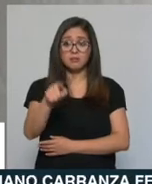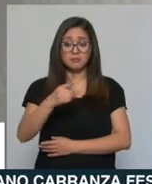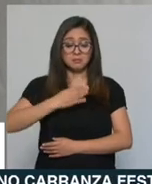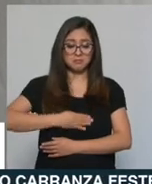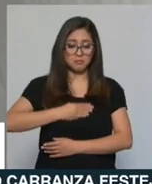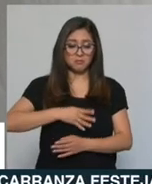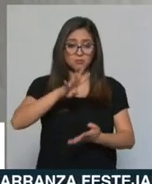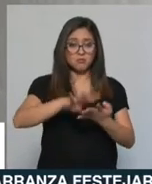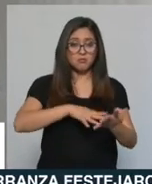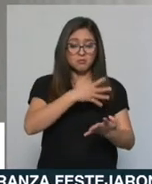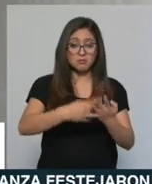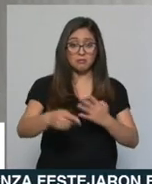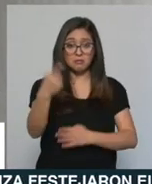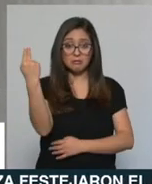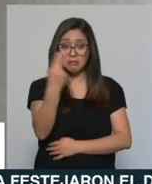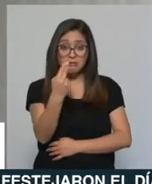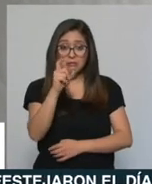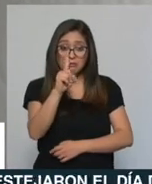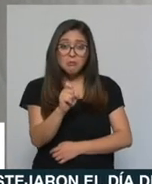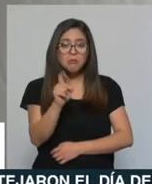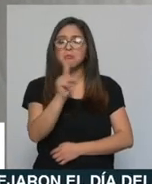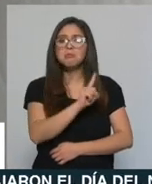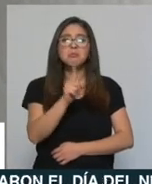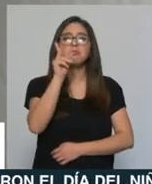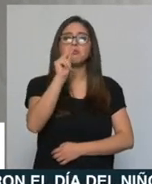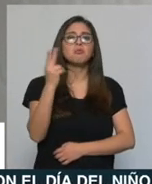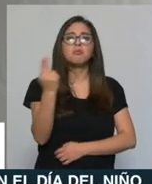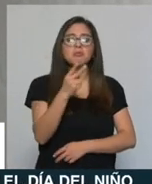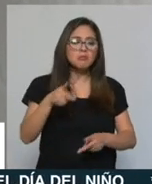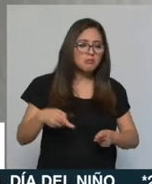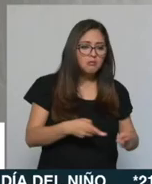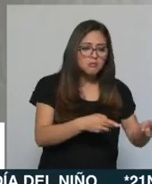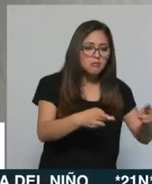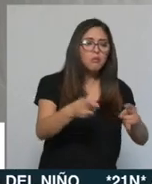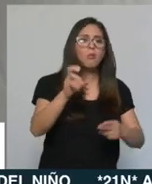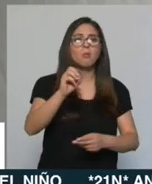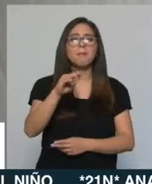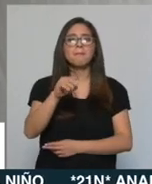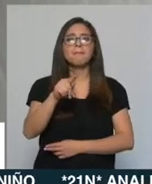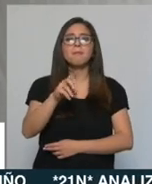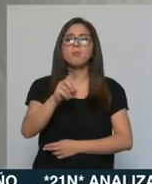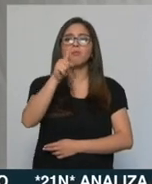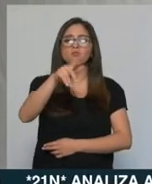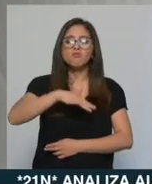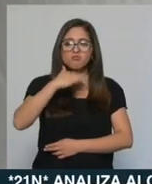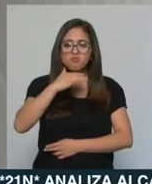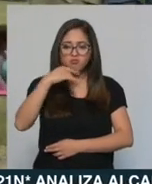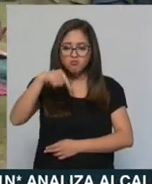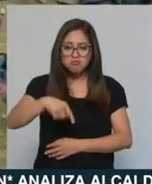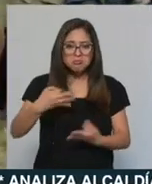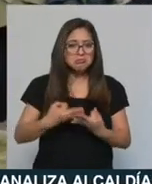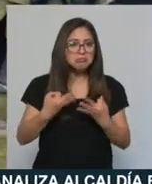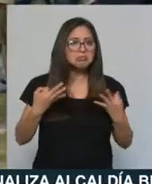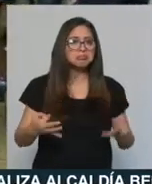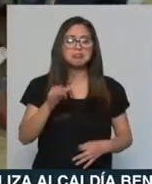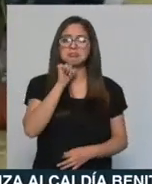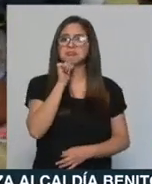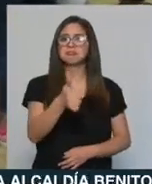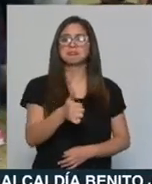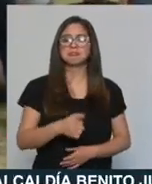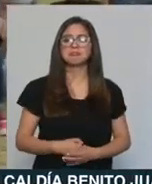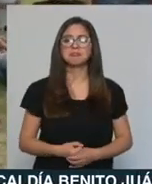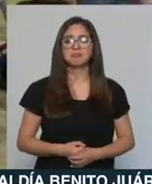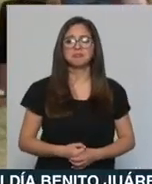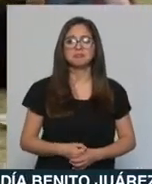no contamina ningún río, ningún manto acuífero, nada, no contamina nada, ni el suelo, ni nada por el estilo. En esta